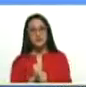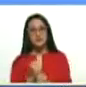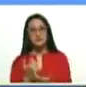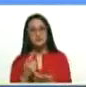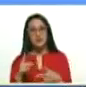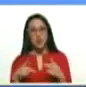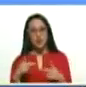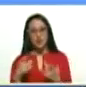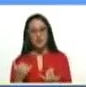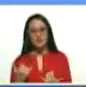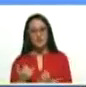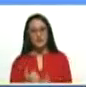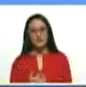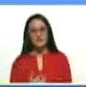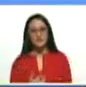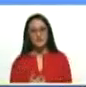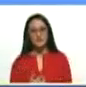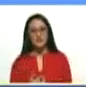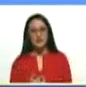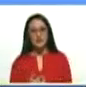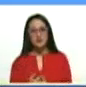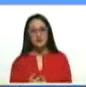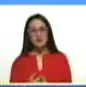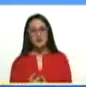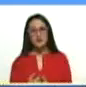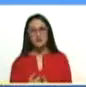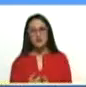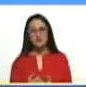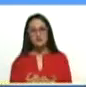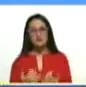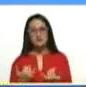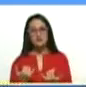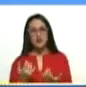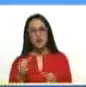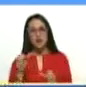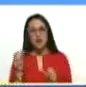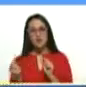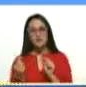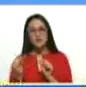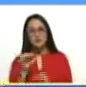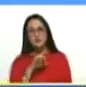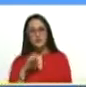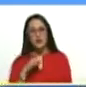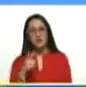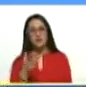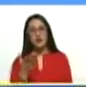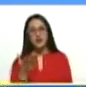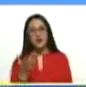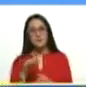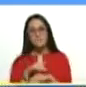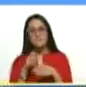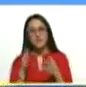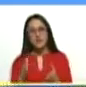productiva. He tenido una conversación privada con el ministro Mehmet Ruz,